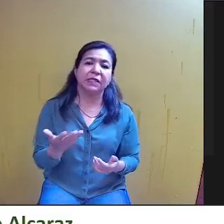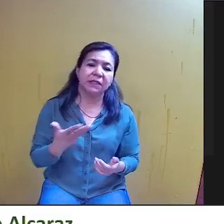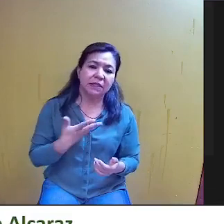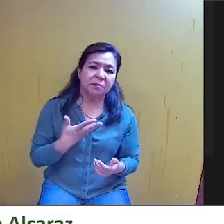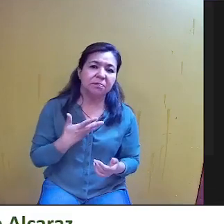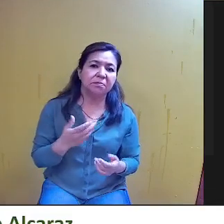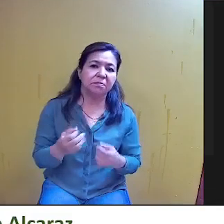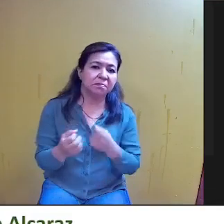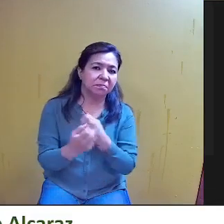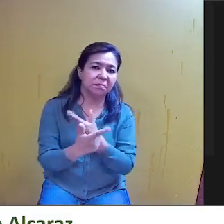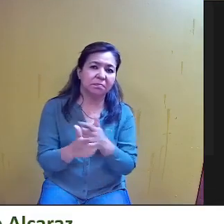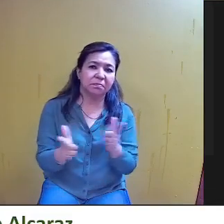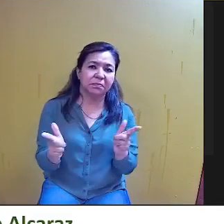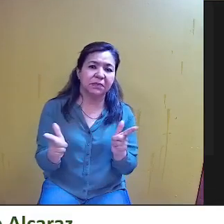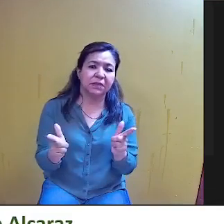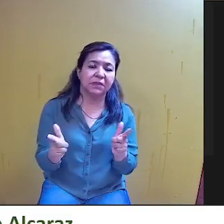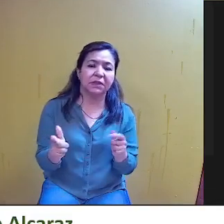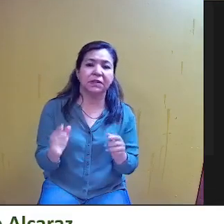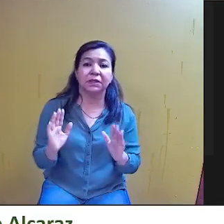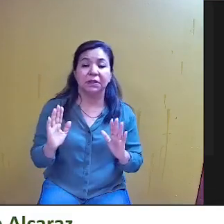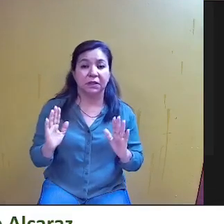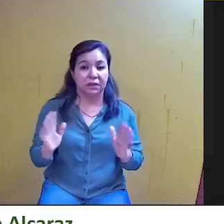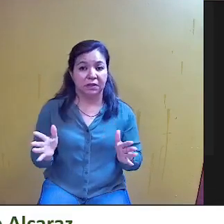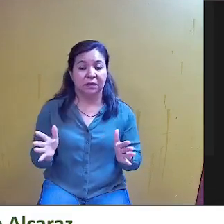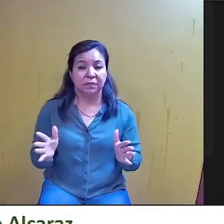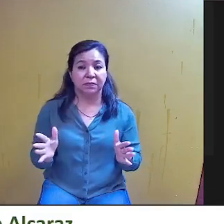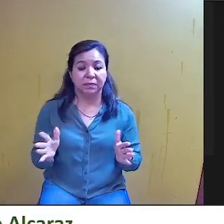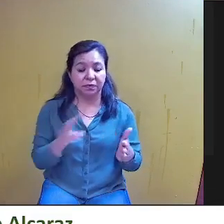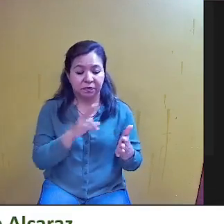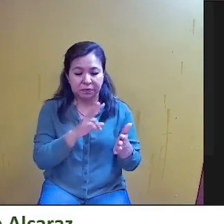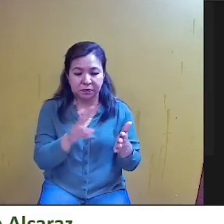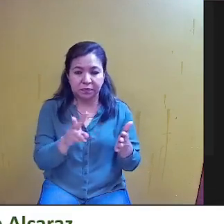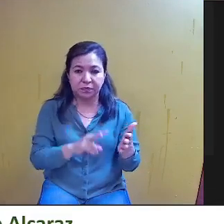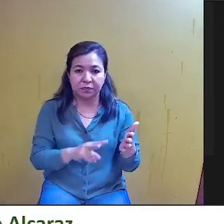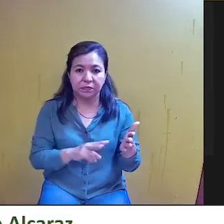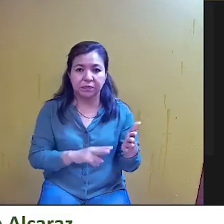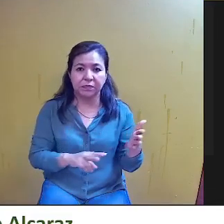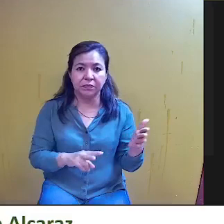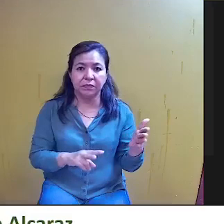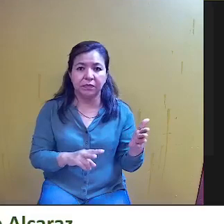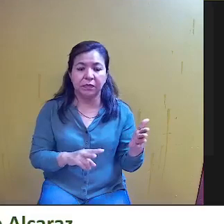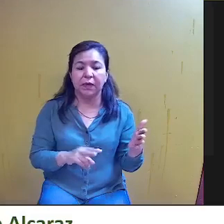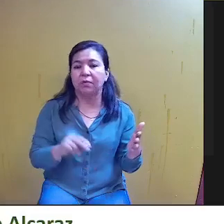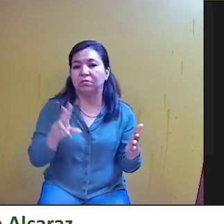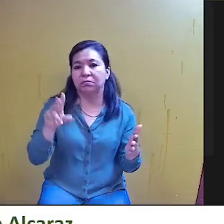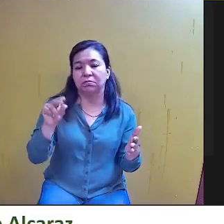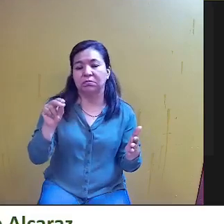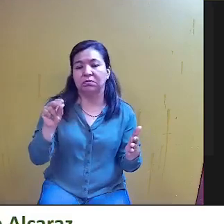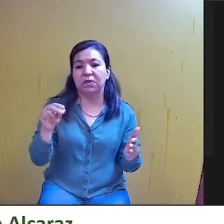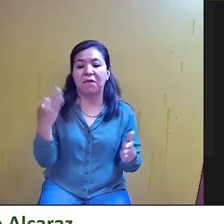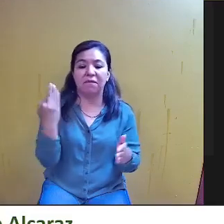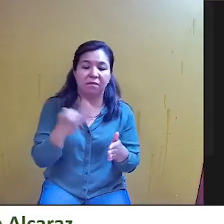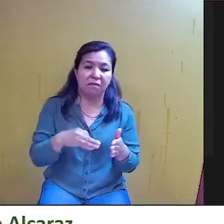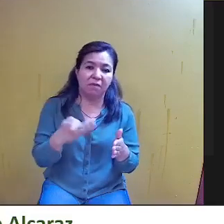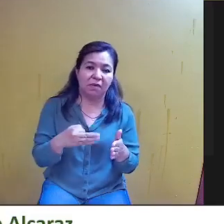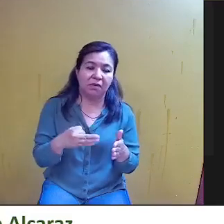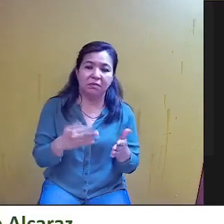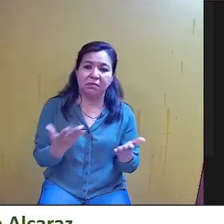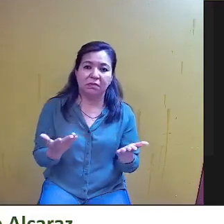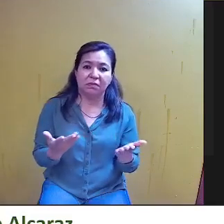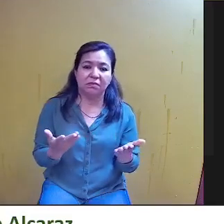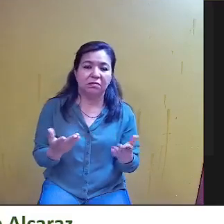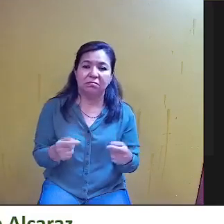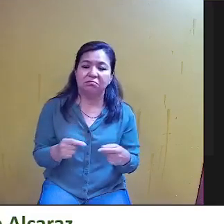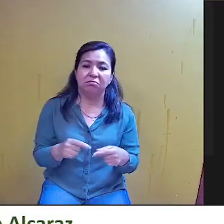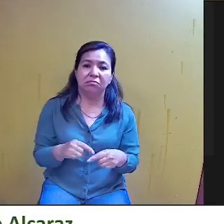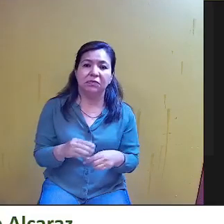llegamos a la conclusión en el proyecto que se propone de que no existen las conductas